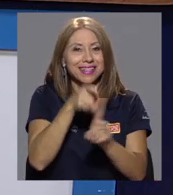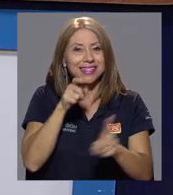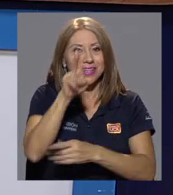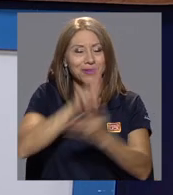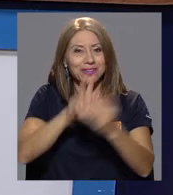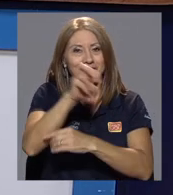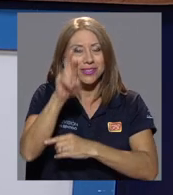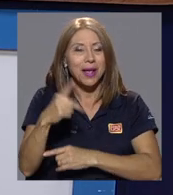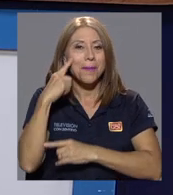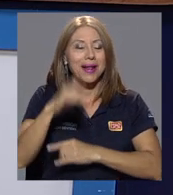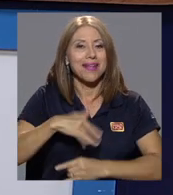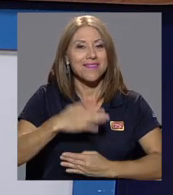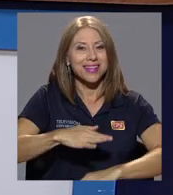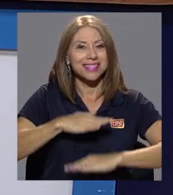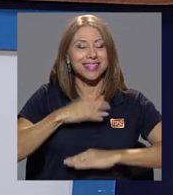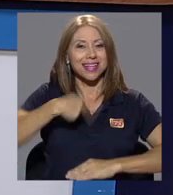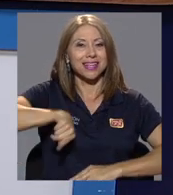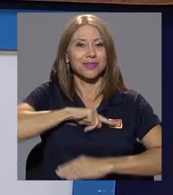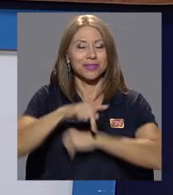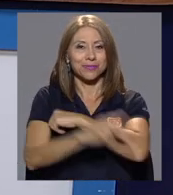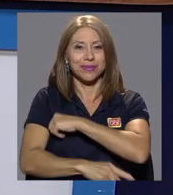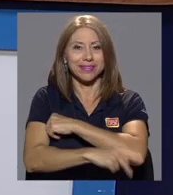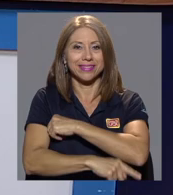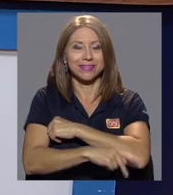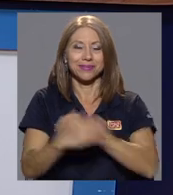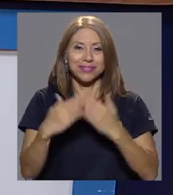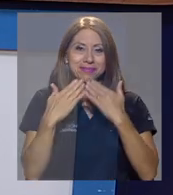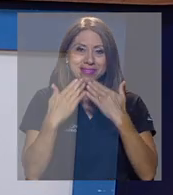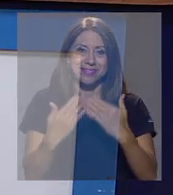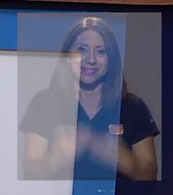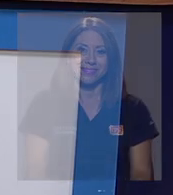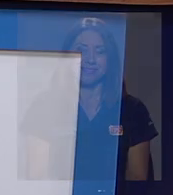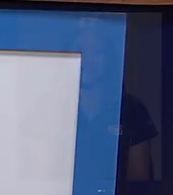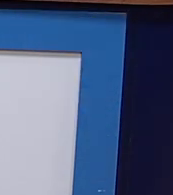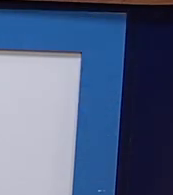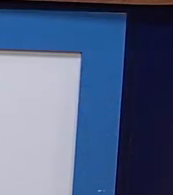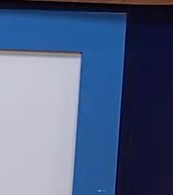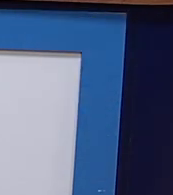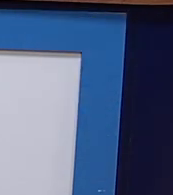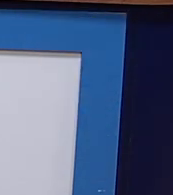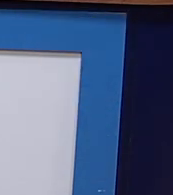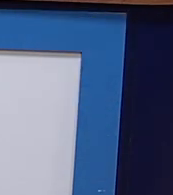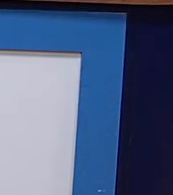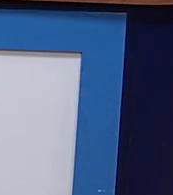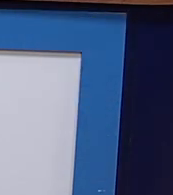desde la universidad de costa rica para el bienestar de nuestro país muchísimas gracias